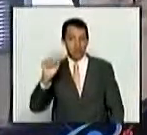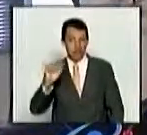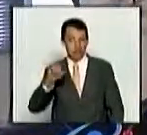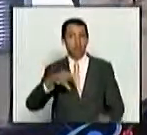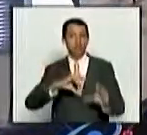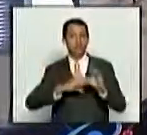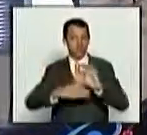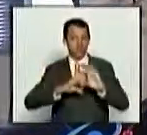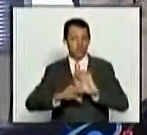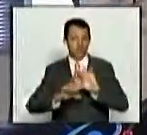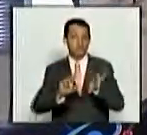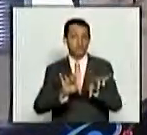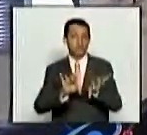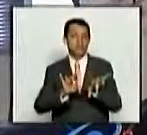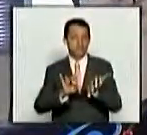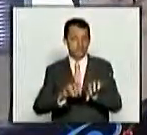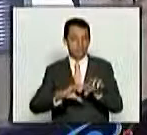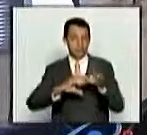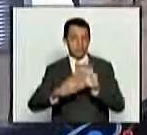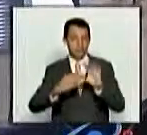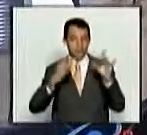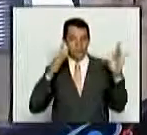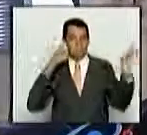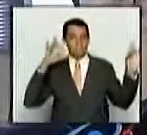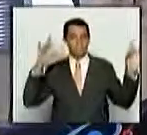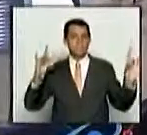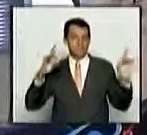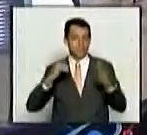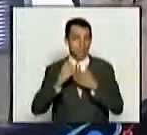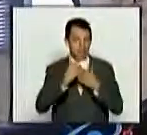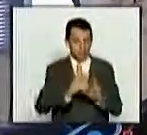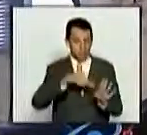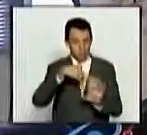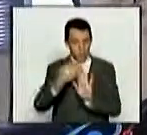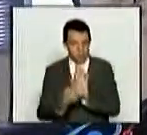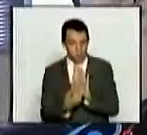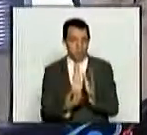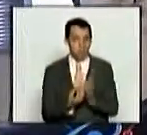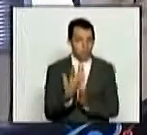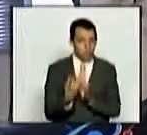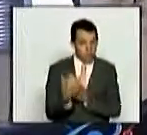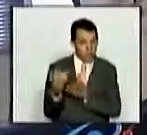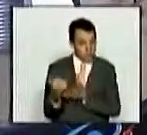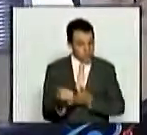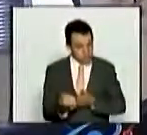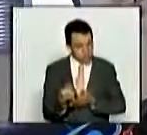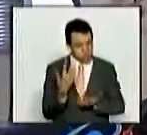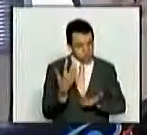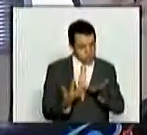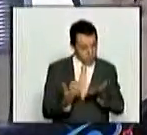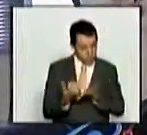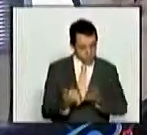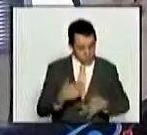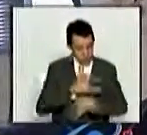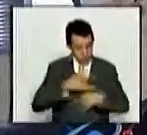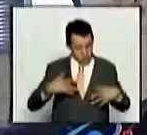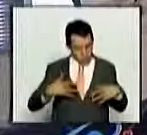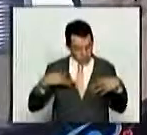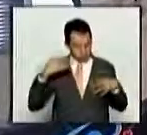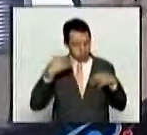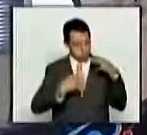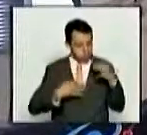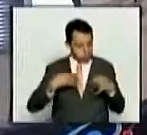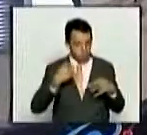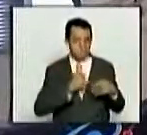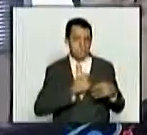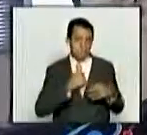hacer en casa, posturas de yoga, de Qigong, tratamientos con plantas, remedios muy caseros con los que nos podemos ayudar en casa a veces con